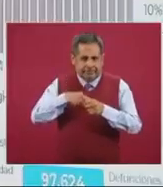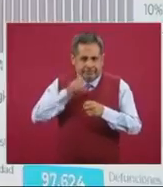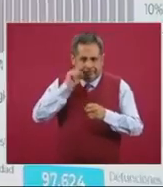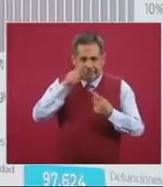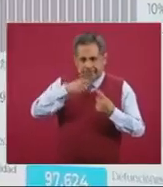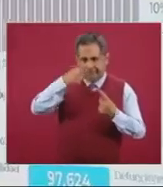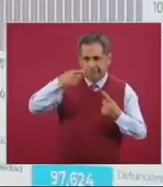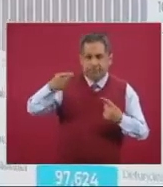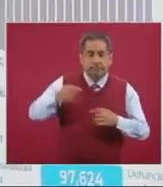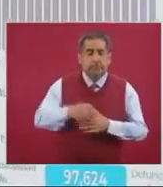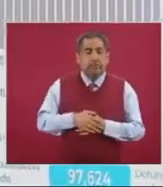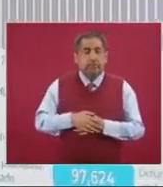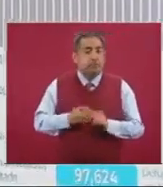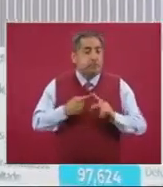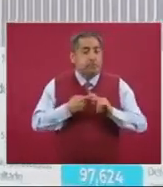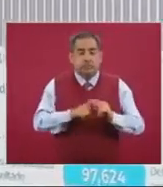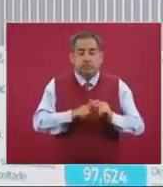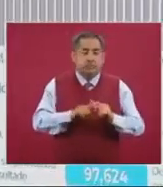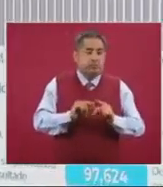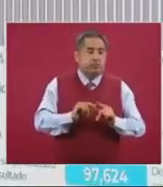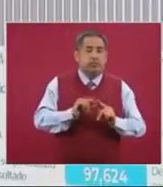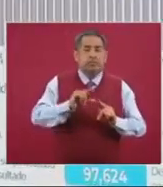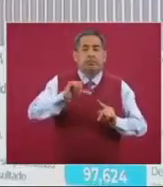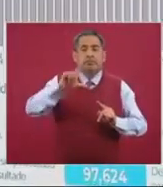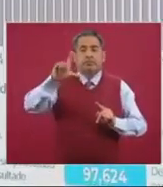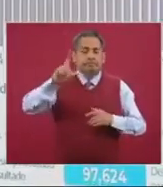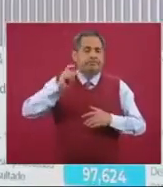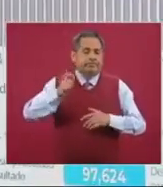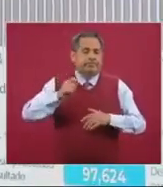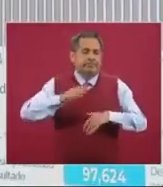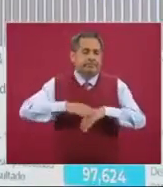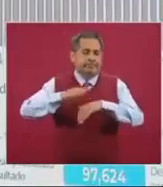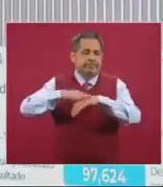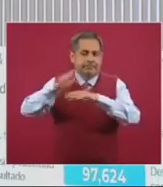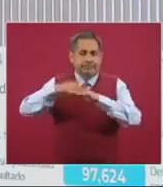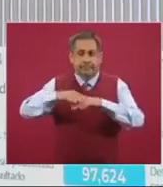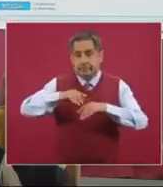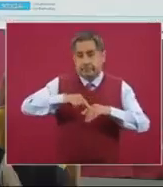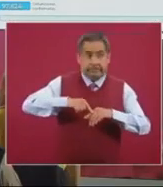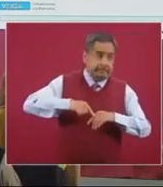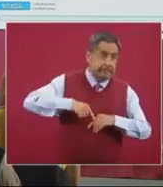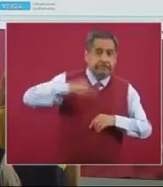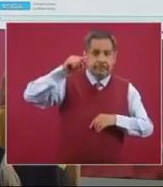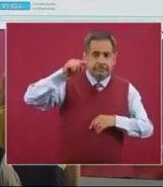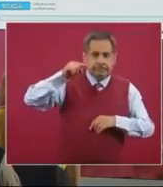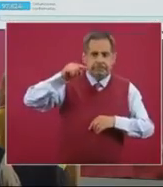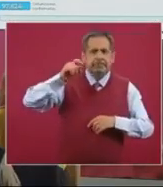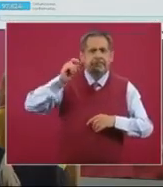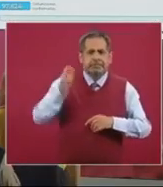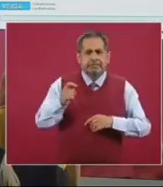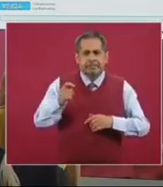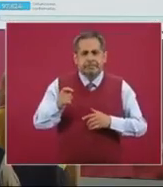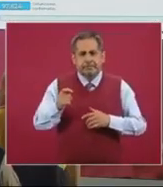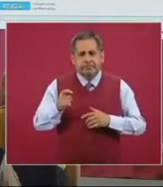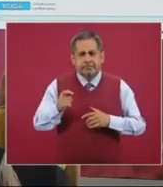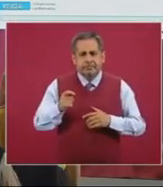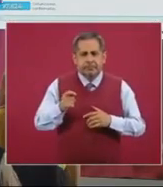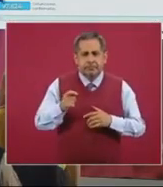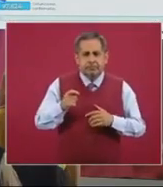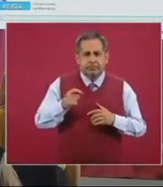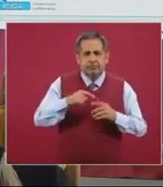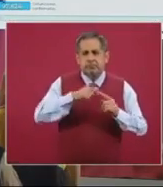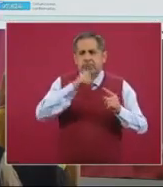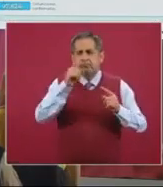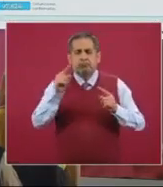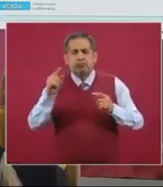que empezó a aumentar, se interpreta igual, entre más alta está esta línea, pero ahora se interpreta